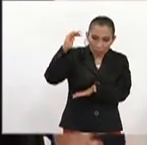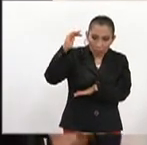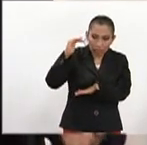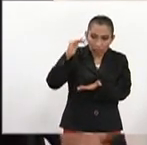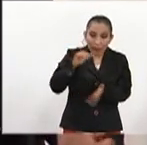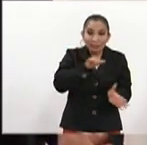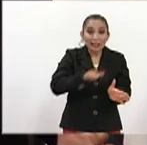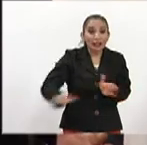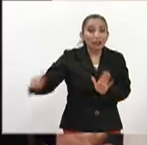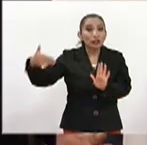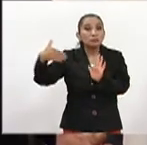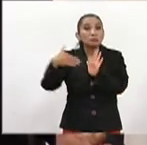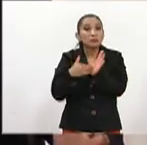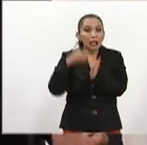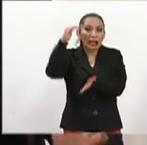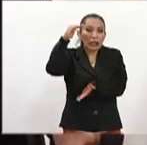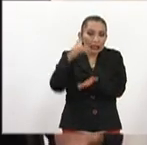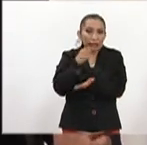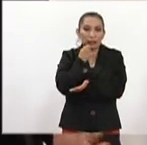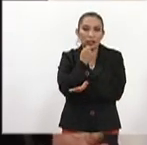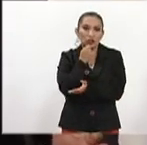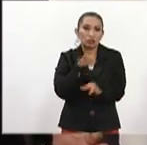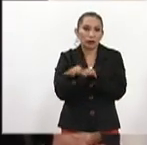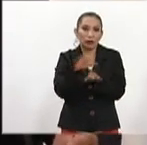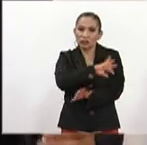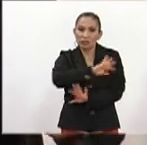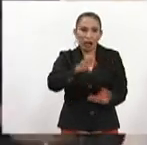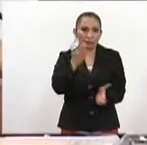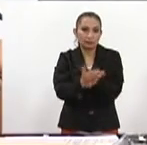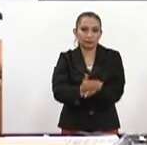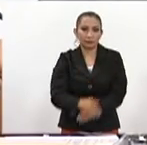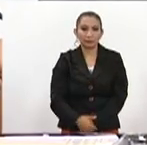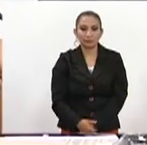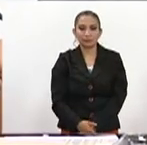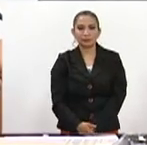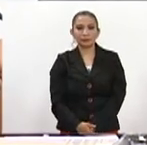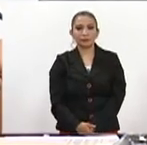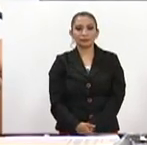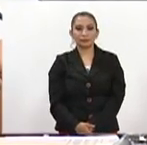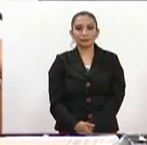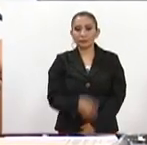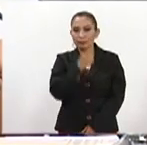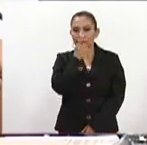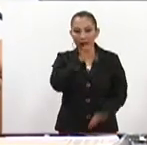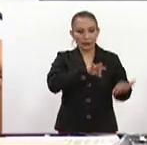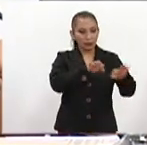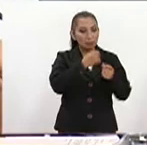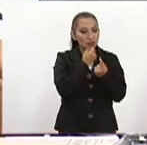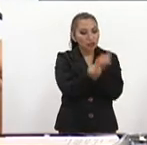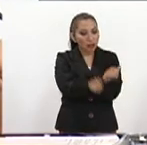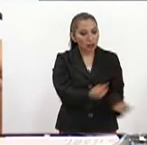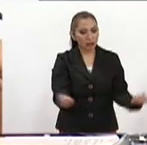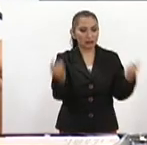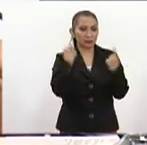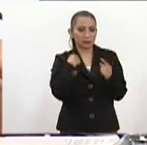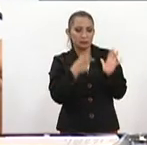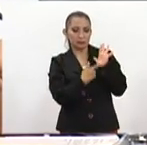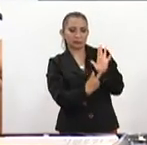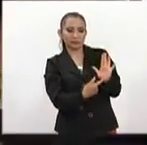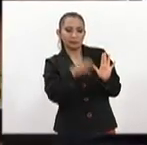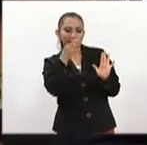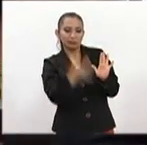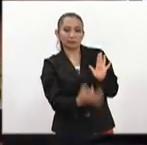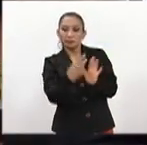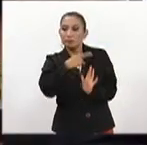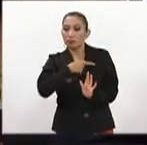más de 600,000 el número de niños en esta condición. Dijo que el trabajo infantil es una calca casi exacta